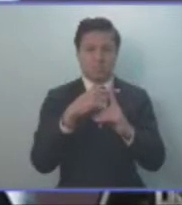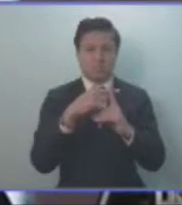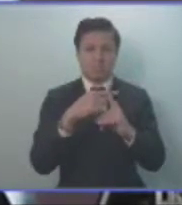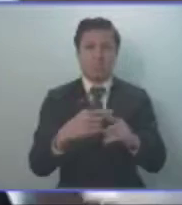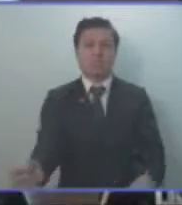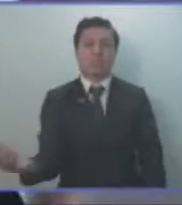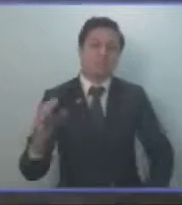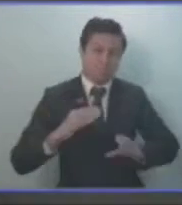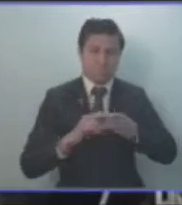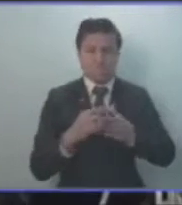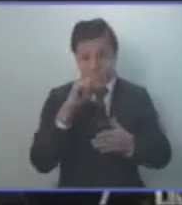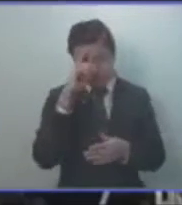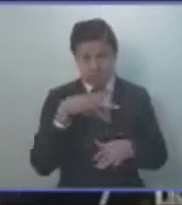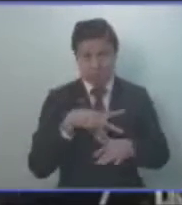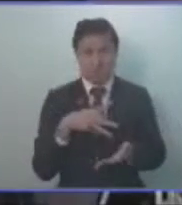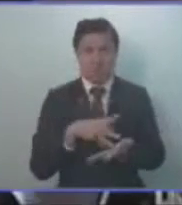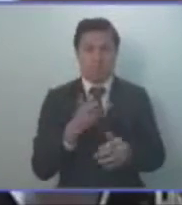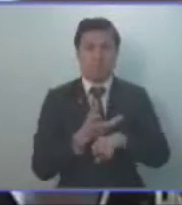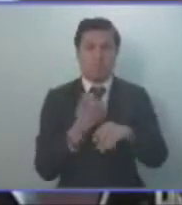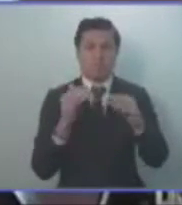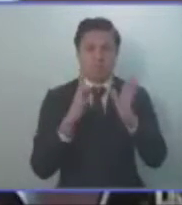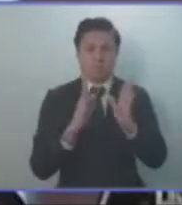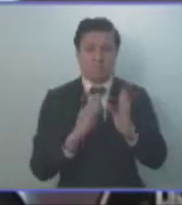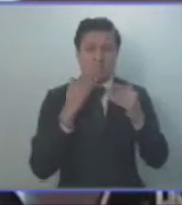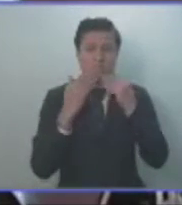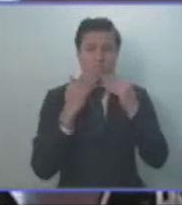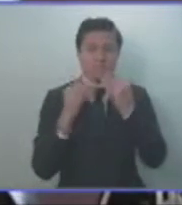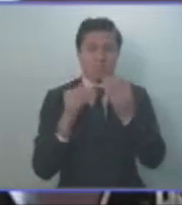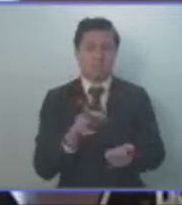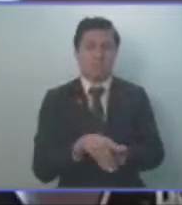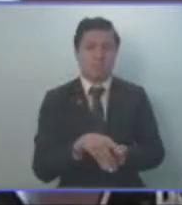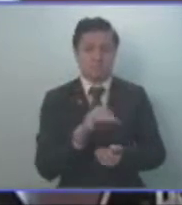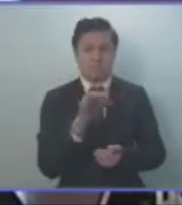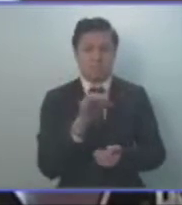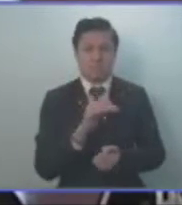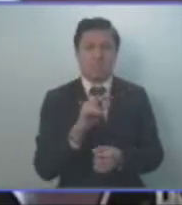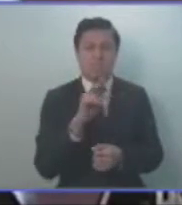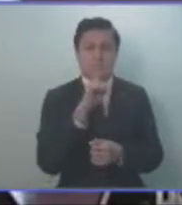La Comisión de Obras Públicas, Transporte y Vivienda se refiere al expediente número